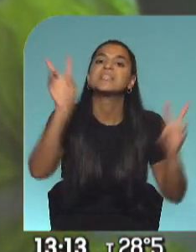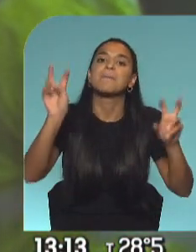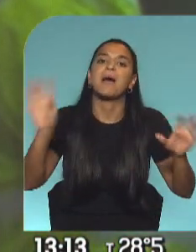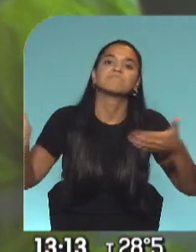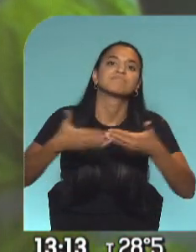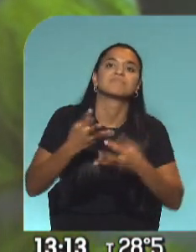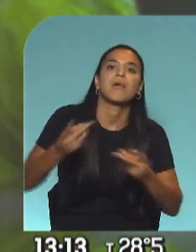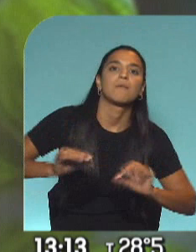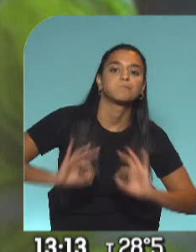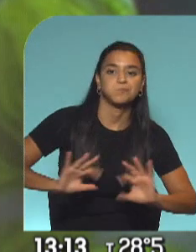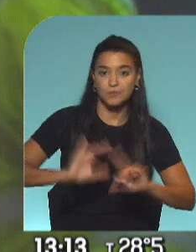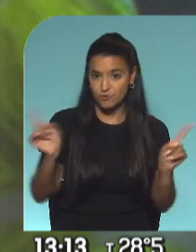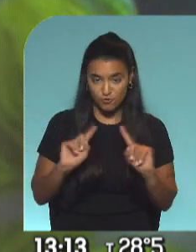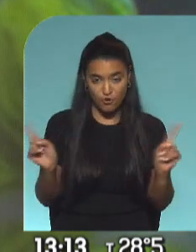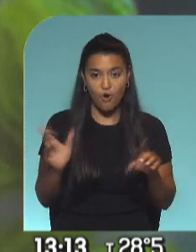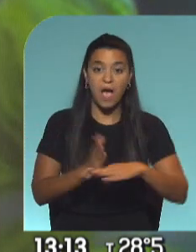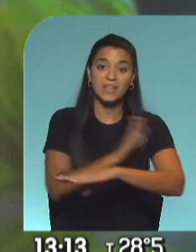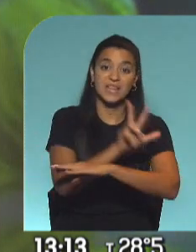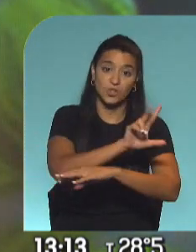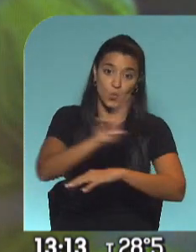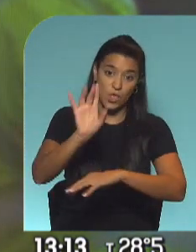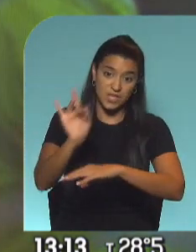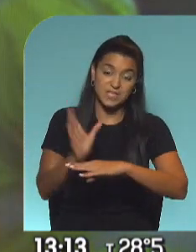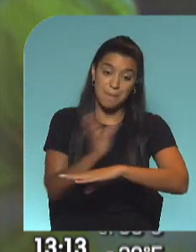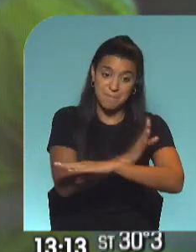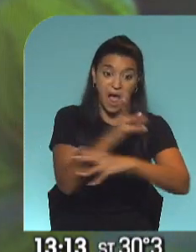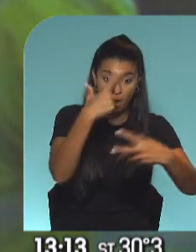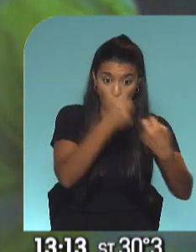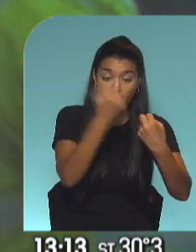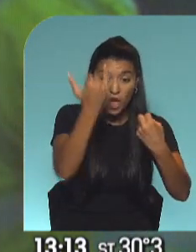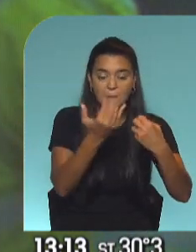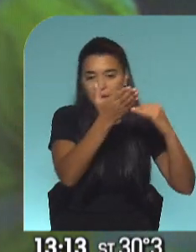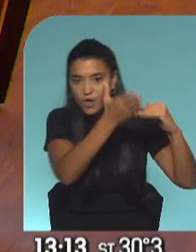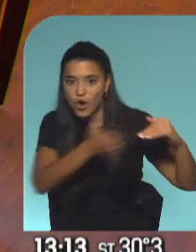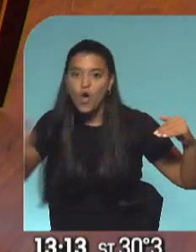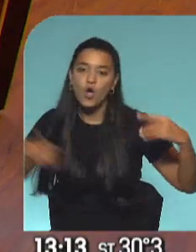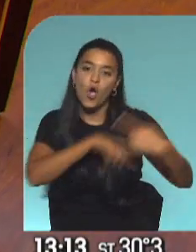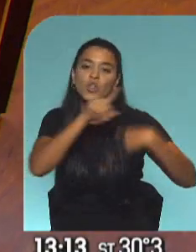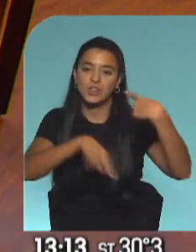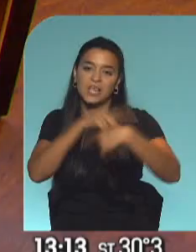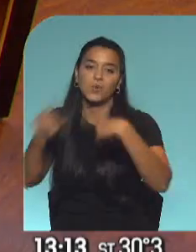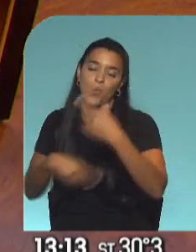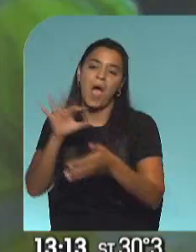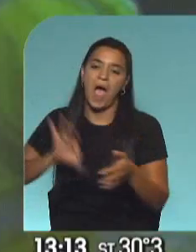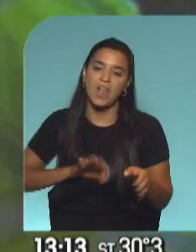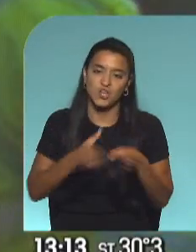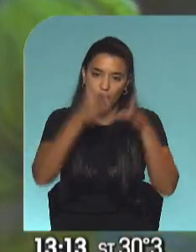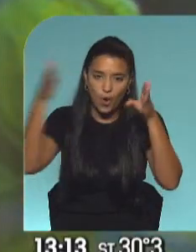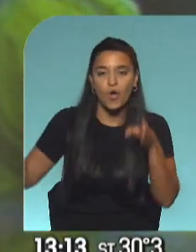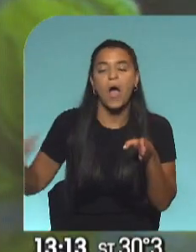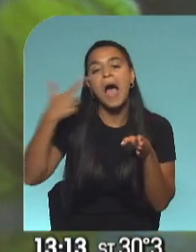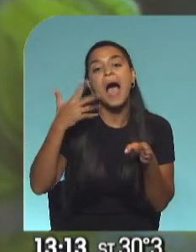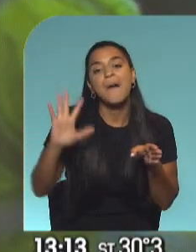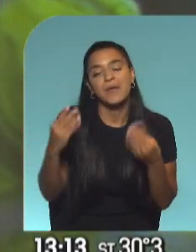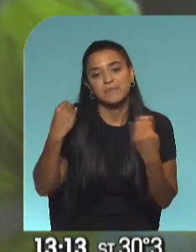bien hubo acuerdo antes del 31 de diciembre, va a ser un tema que va a estar en agenda seguramente. La telenovela sigue todo el año que viene, donde veremos